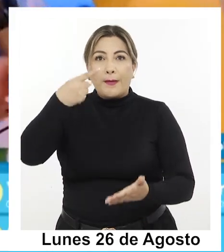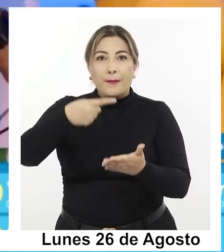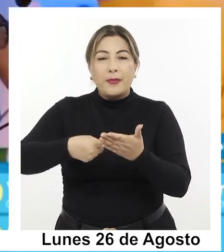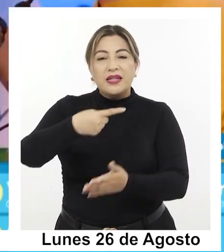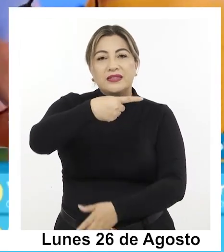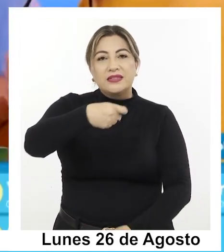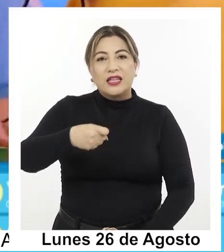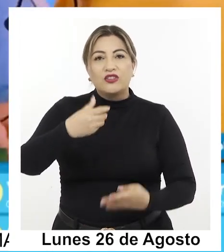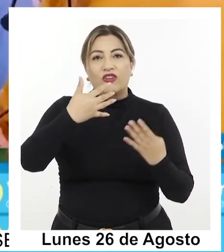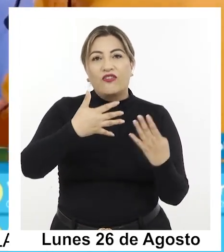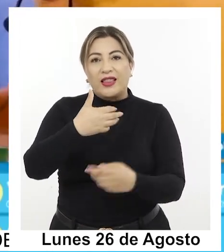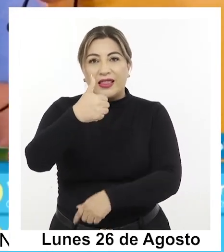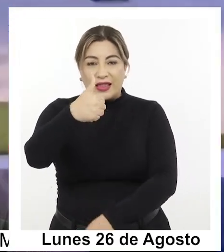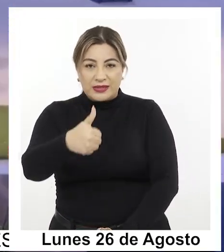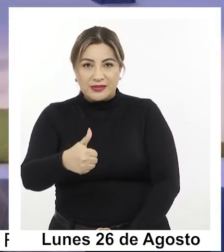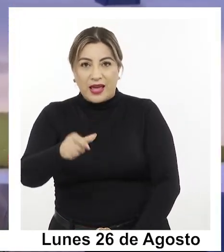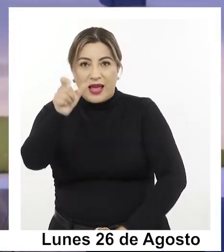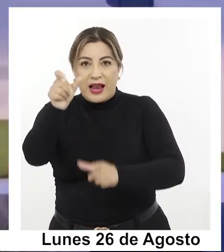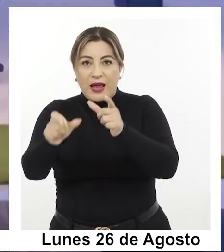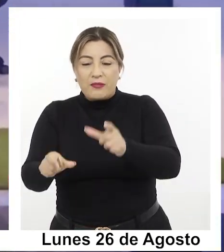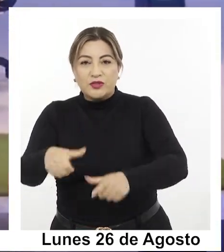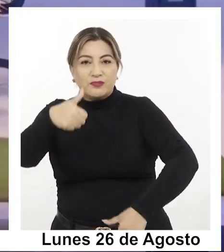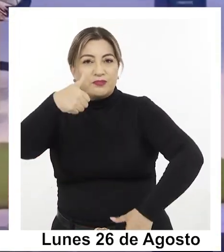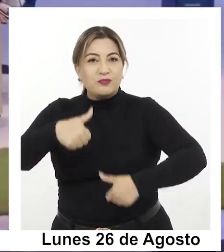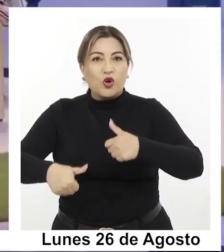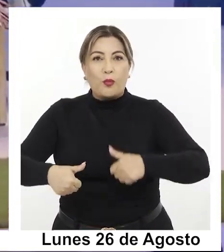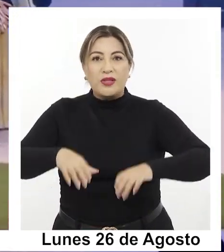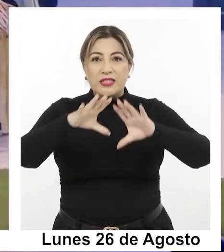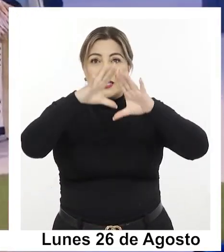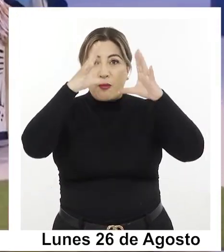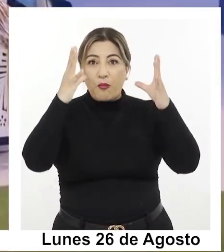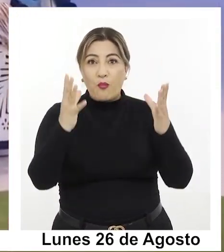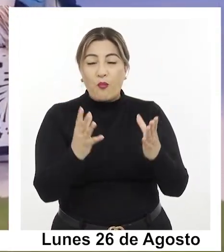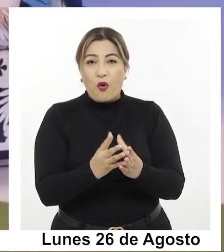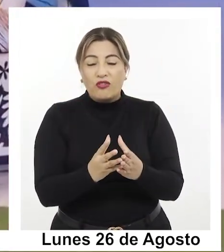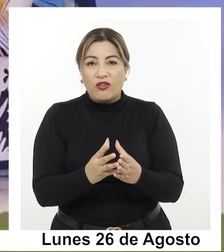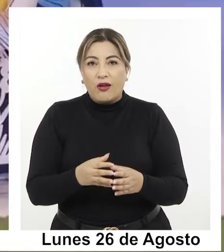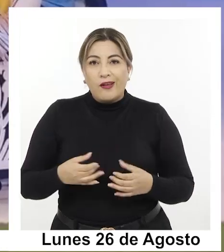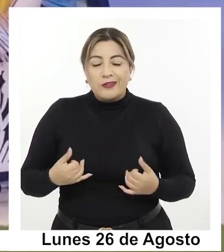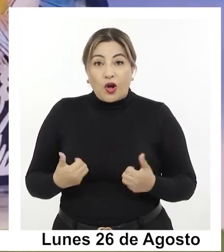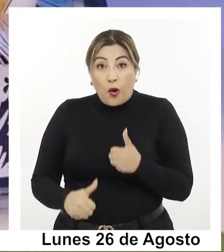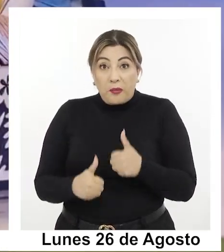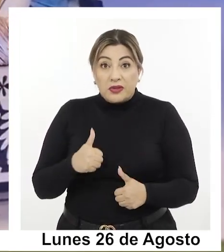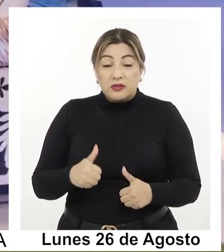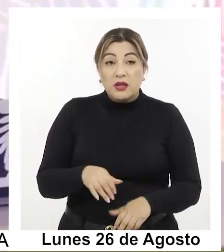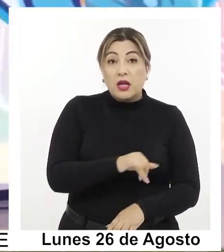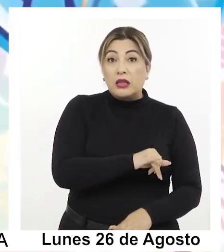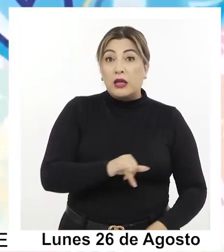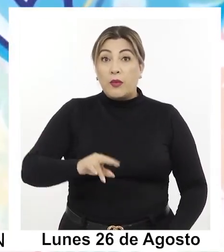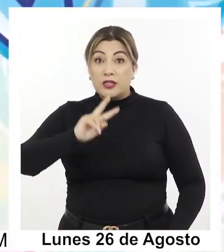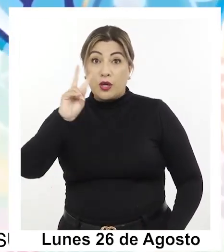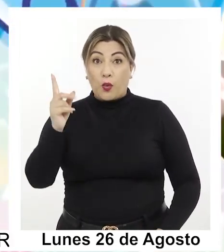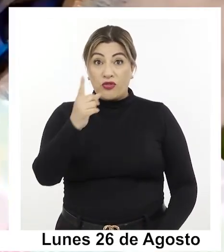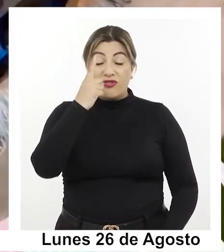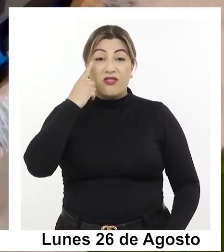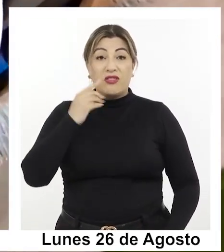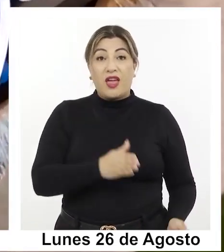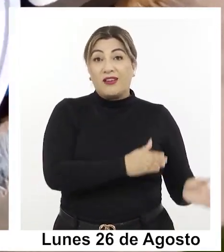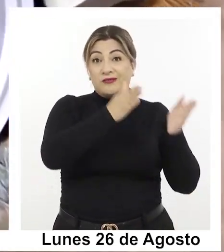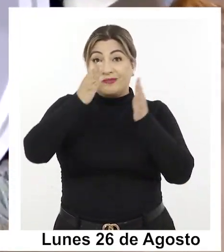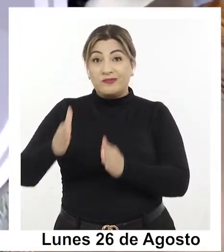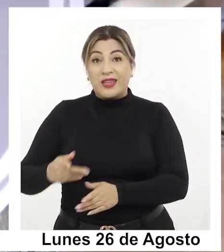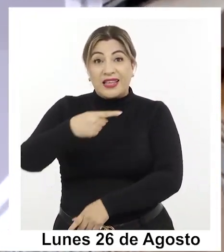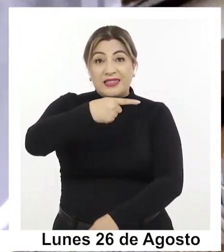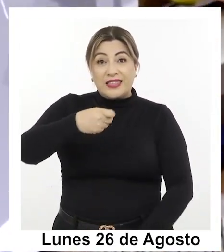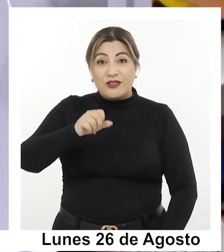.196 los competidores de todo el mundo que estaban en juego. Ya al segundo día pasaron solo